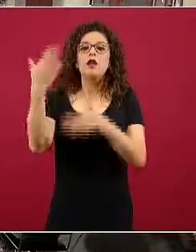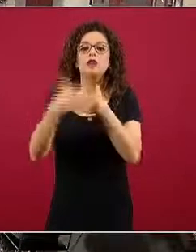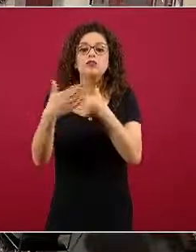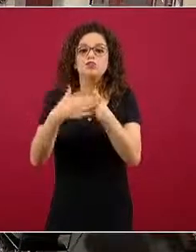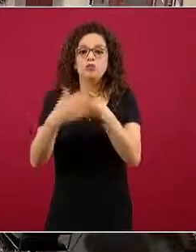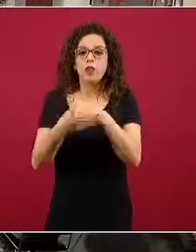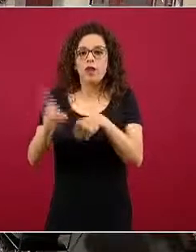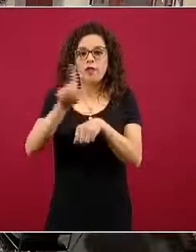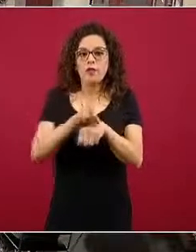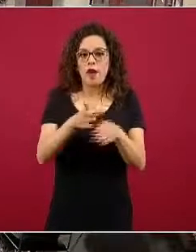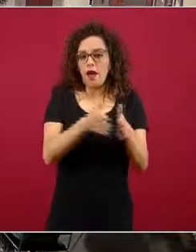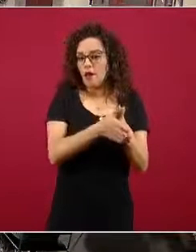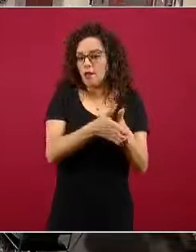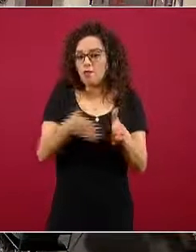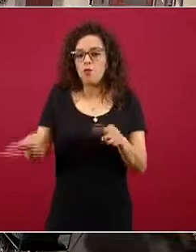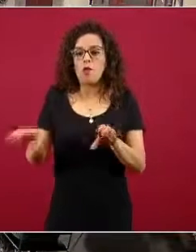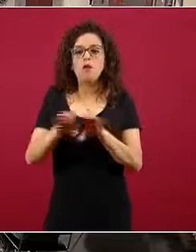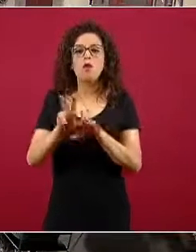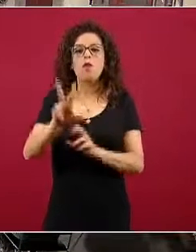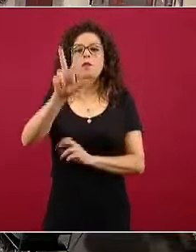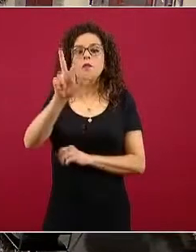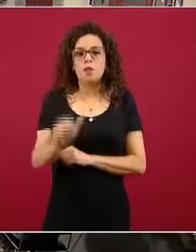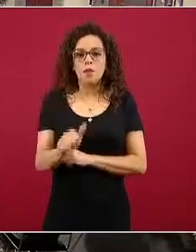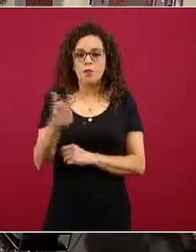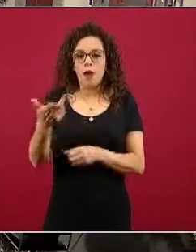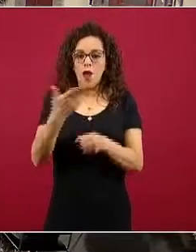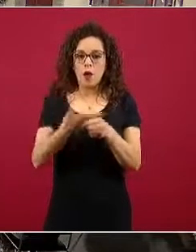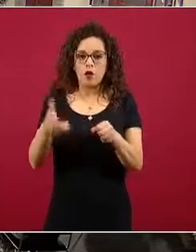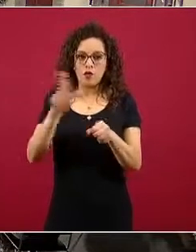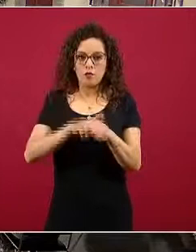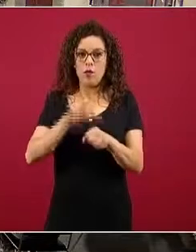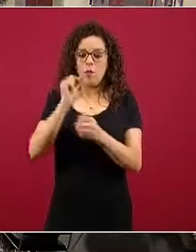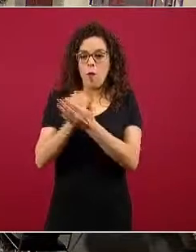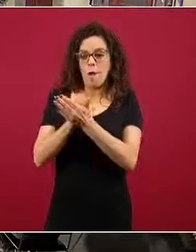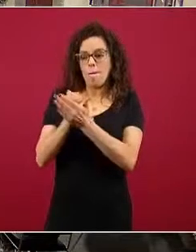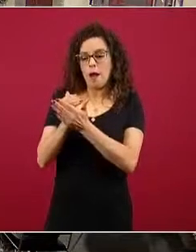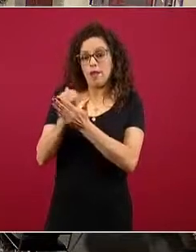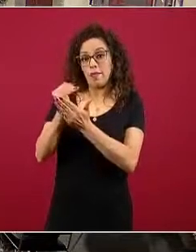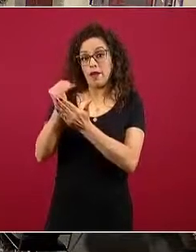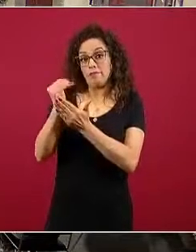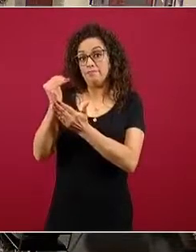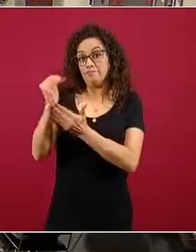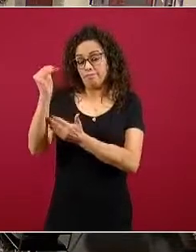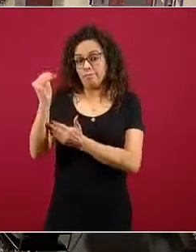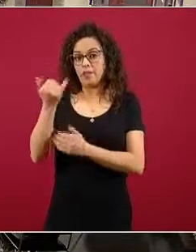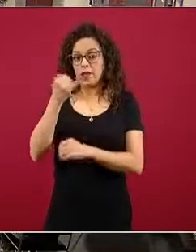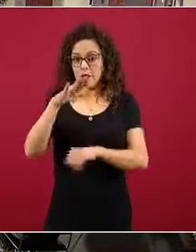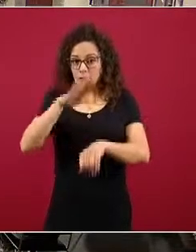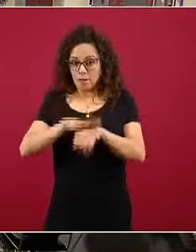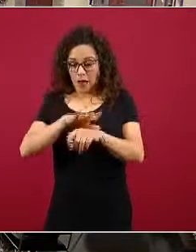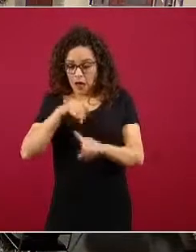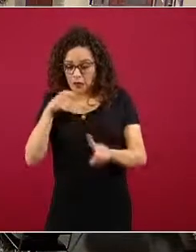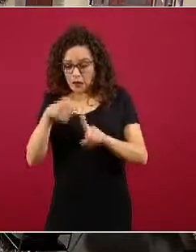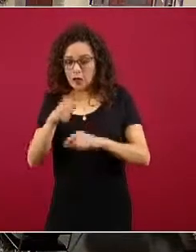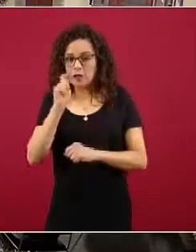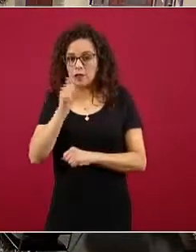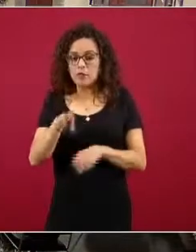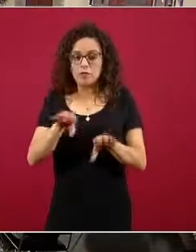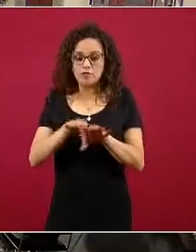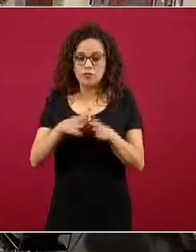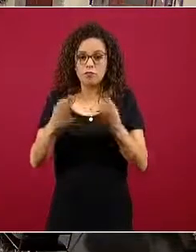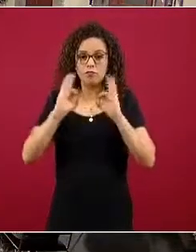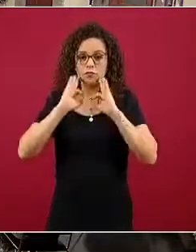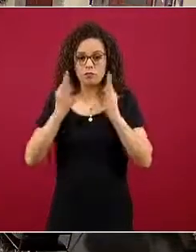días la ocupación, cómo se incrementa, y principalmente el cómo las medidas de contención que se han